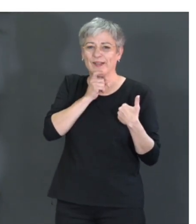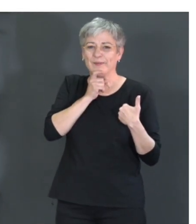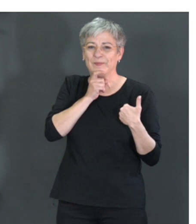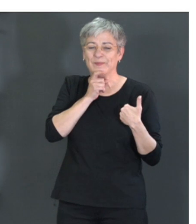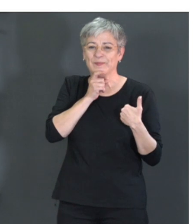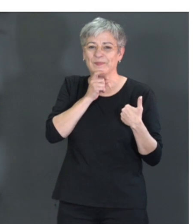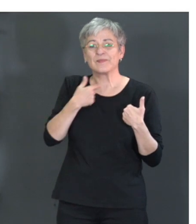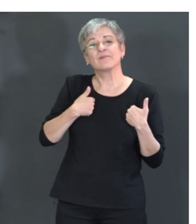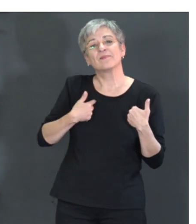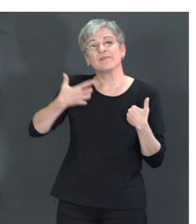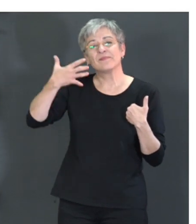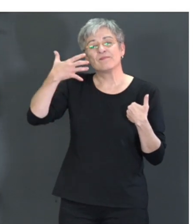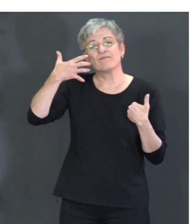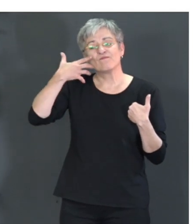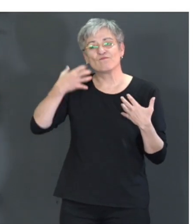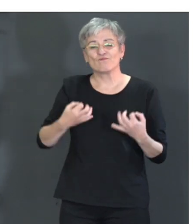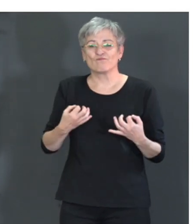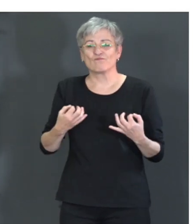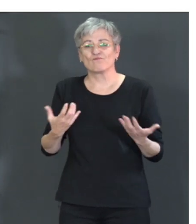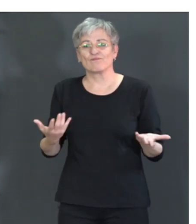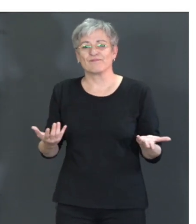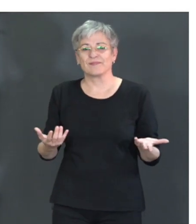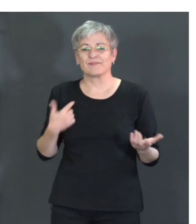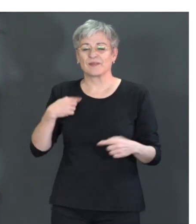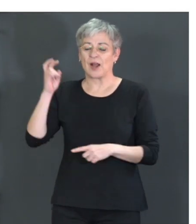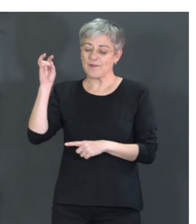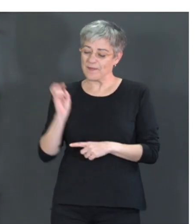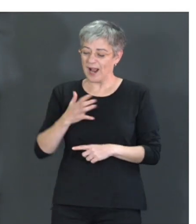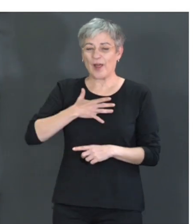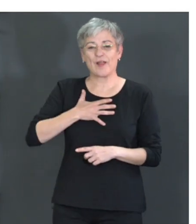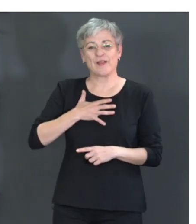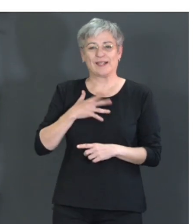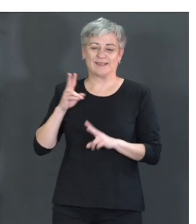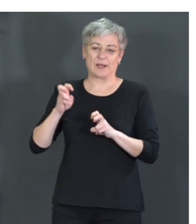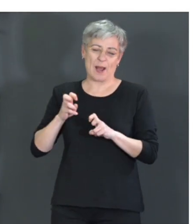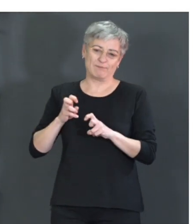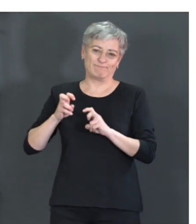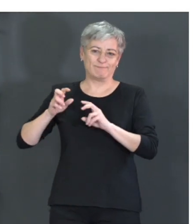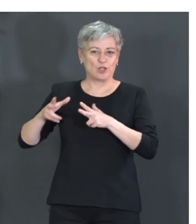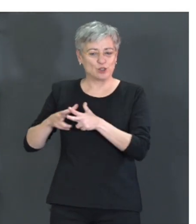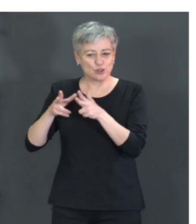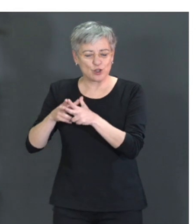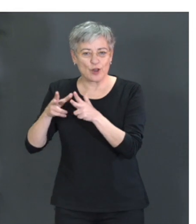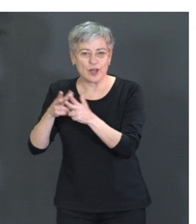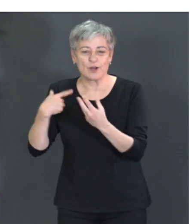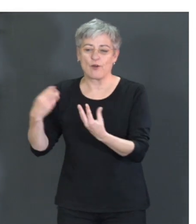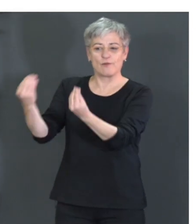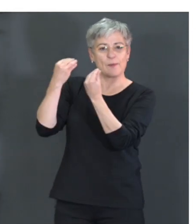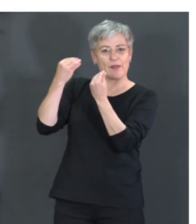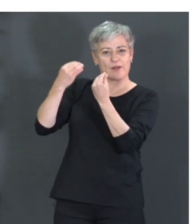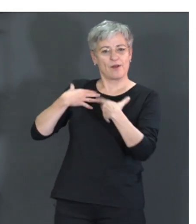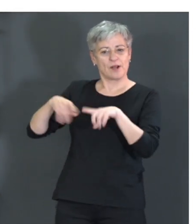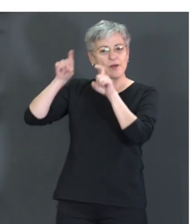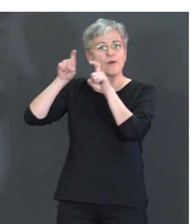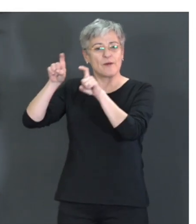Yo originalmente vengo de la rama social también, en este caso mi formación es de magisterio de